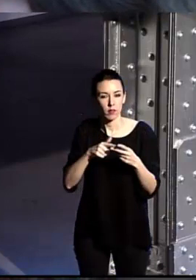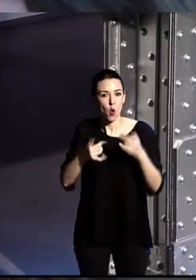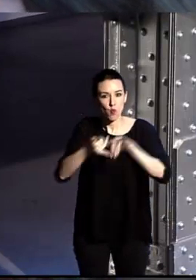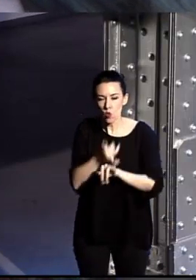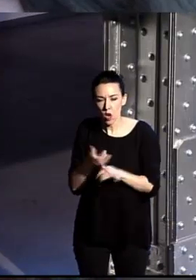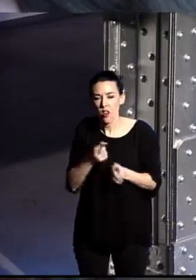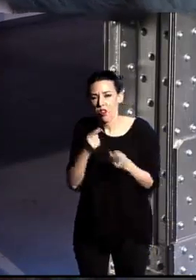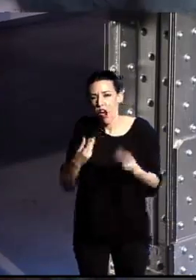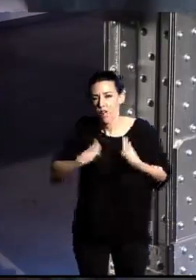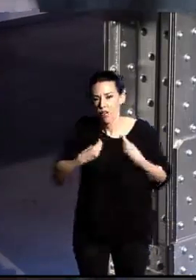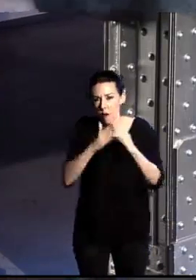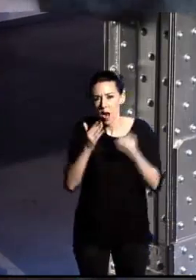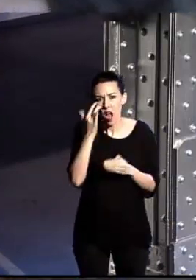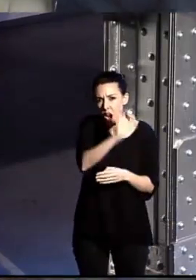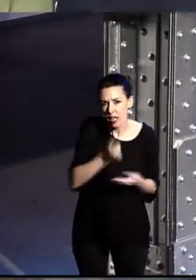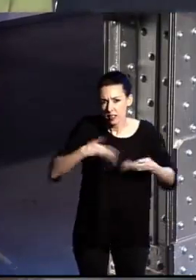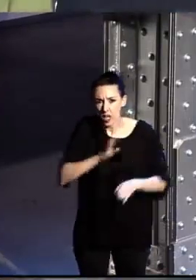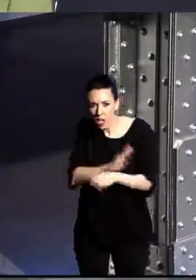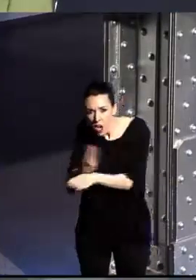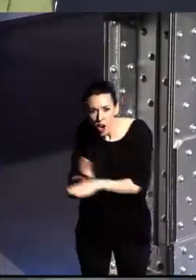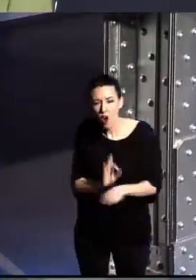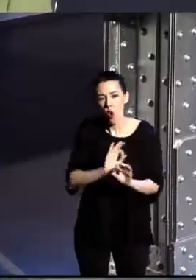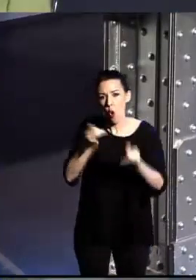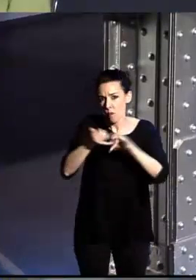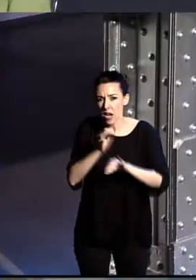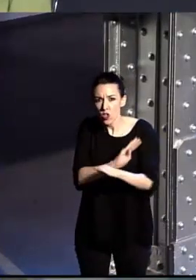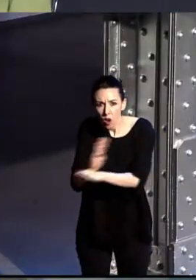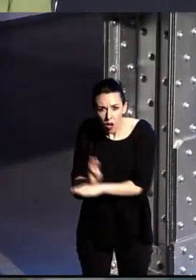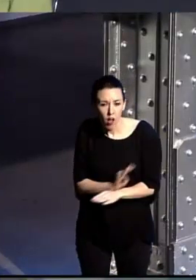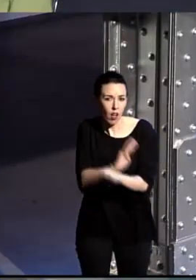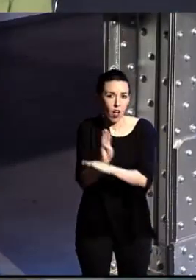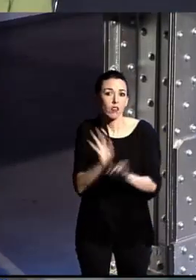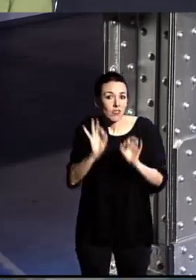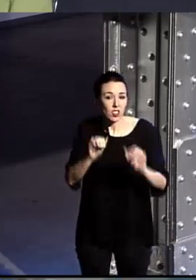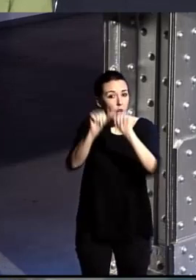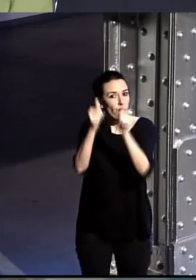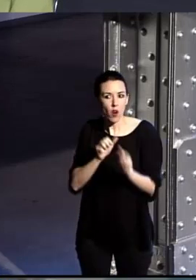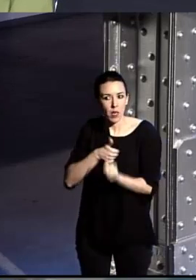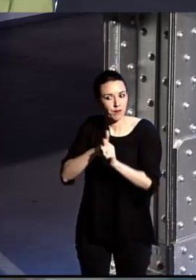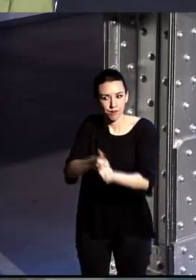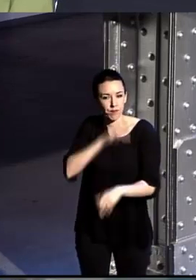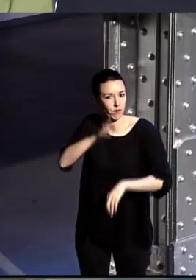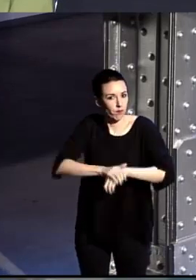entrega su vida al cuidado del hogar, los hijos, etcétera, o al cuidado del esposo. Y ese era el modelo a seguir y el